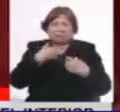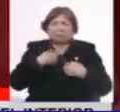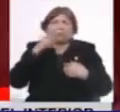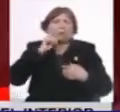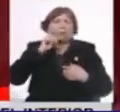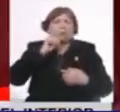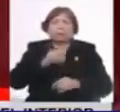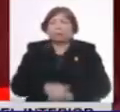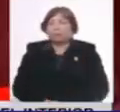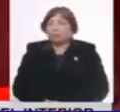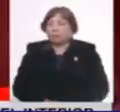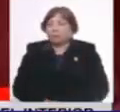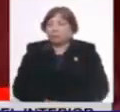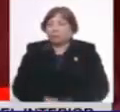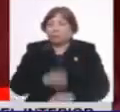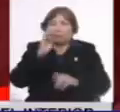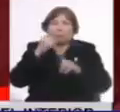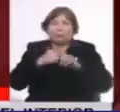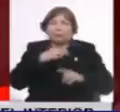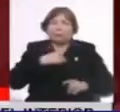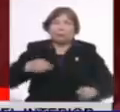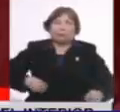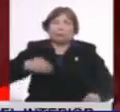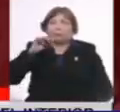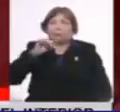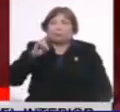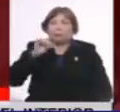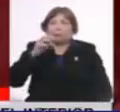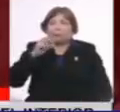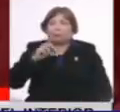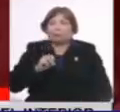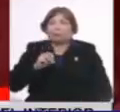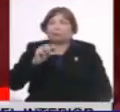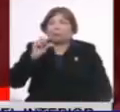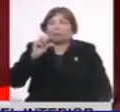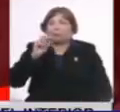mentiroso el exministro Mariano González.